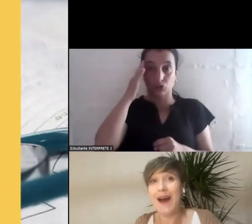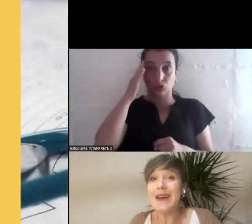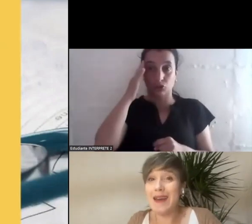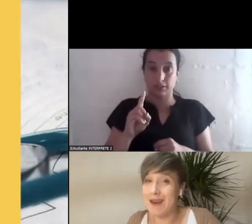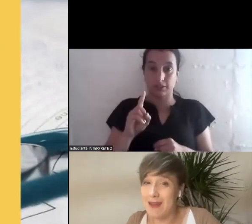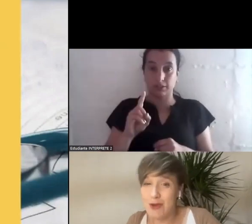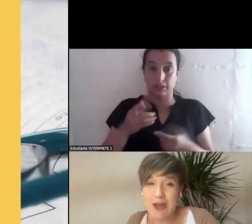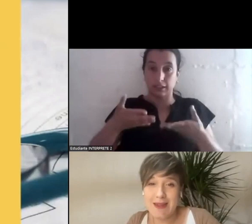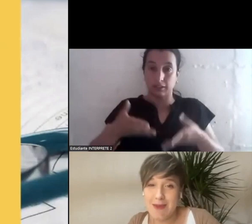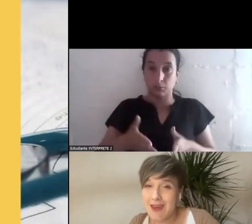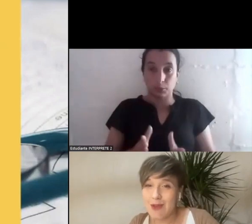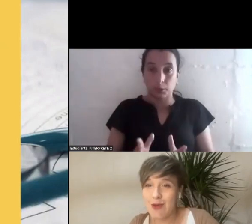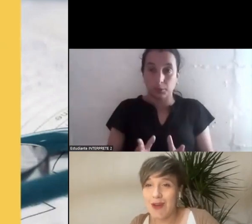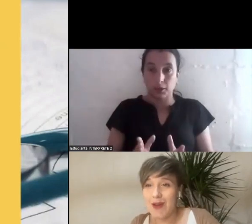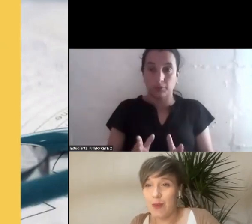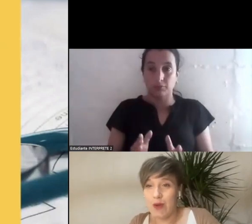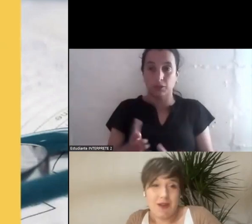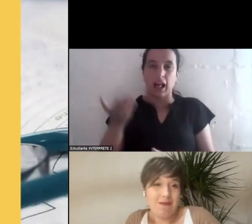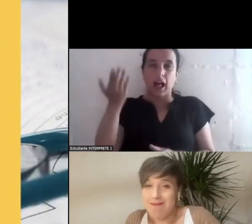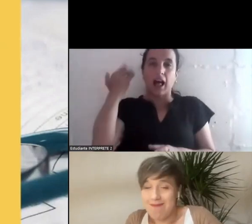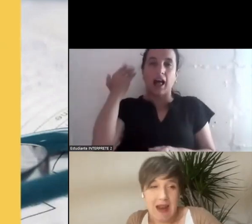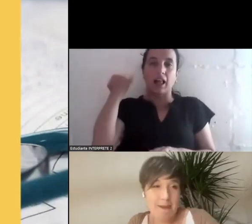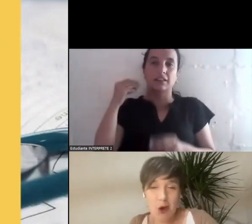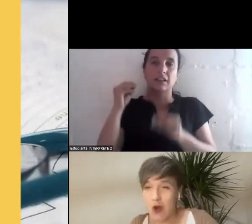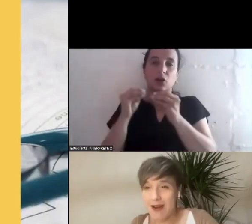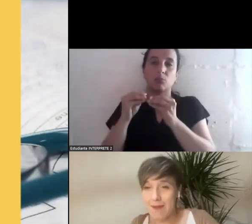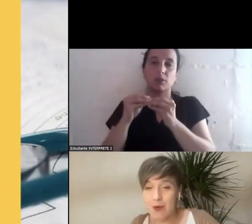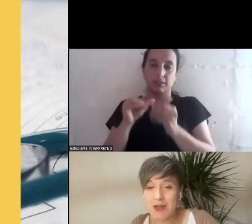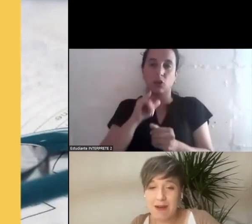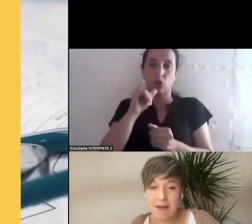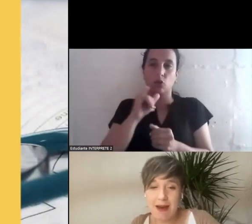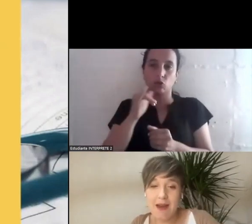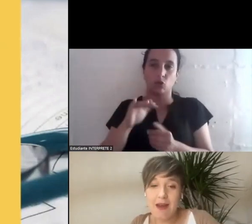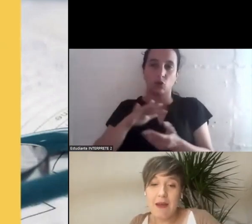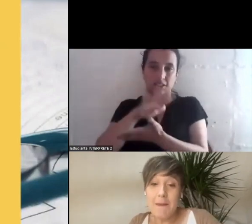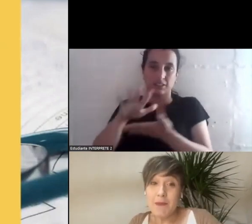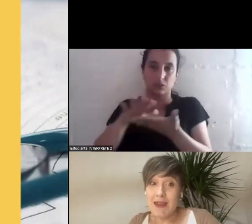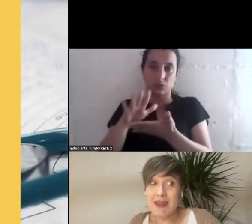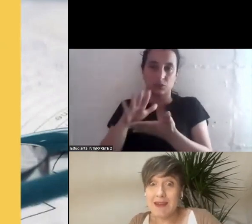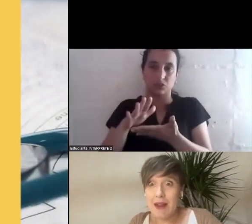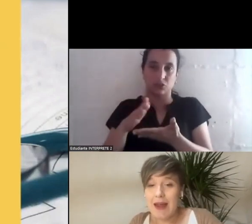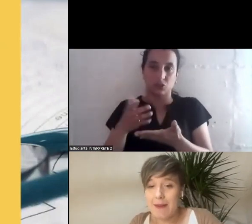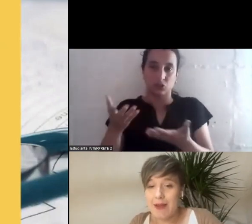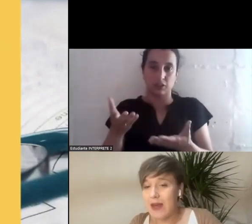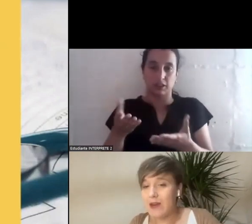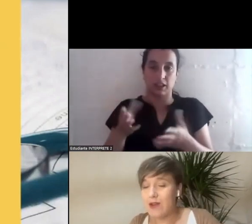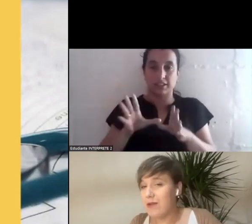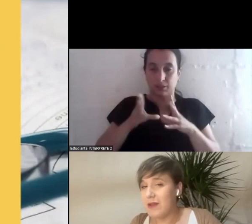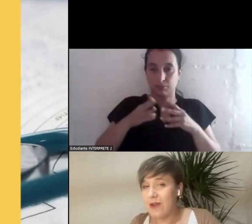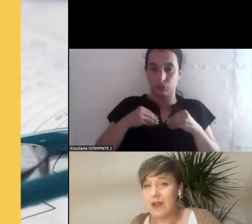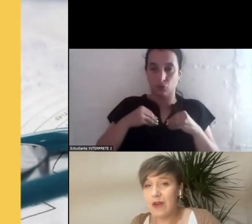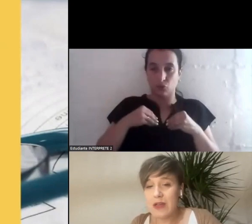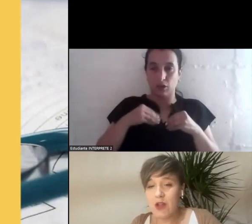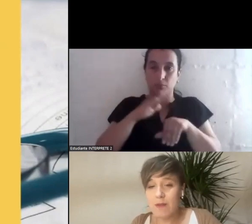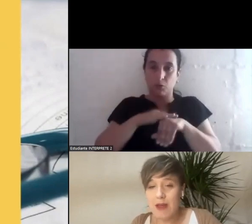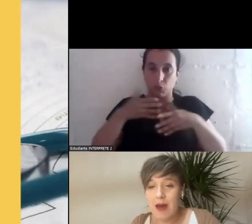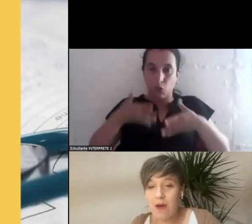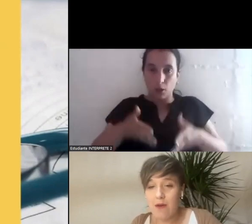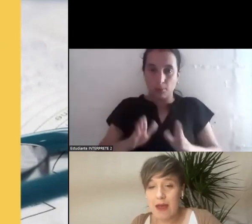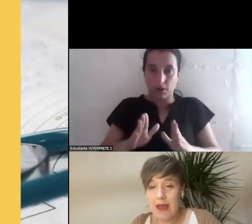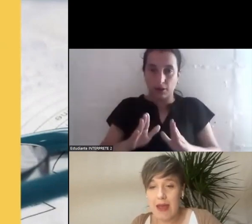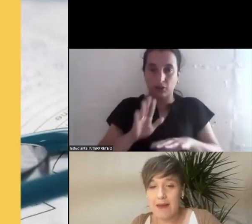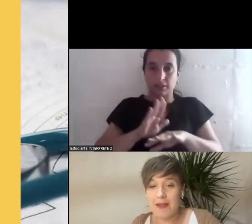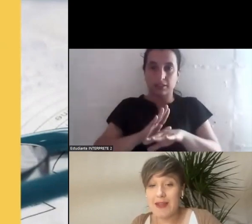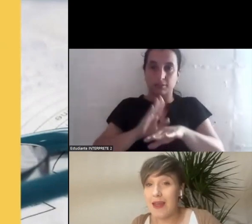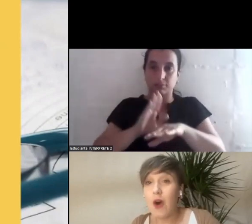mamá que recibió ese nacimiento, pues de la mejor manera posible, ¿vale? Y es que es verdad que la mayoría de los diagnósticos de síndrome de